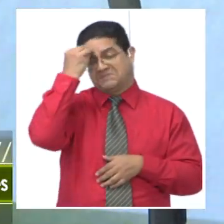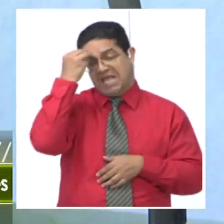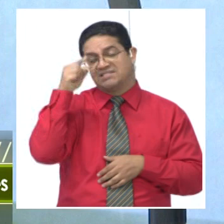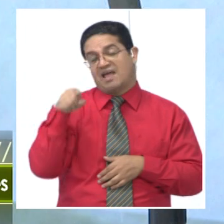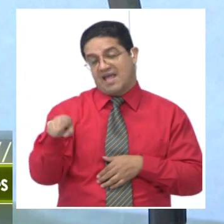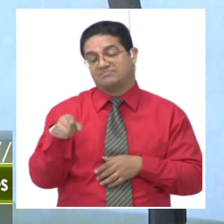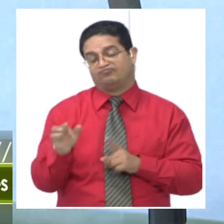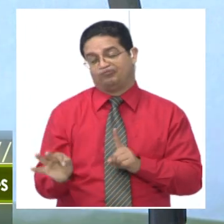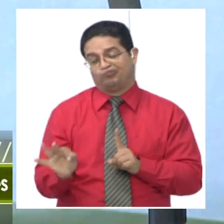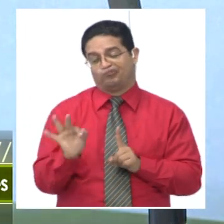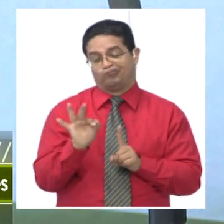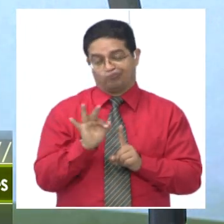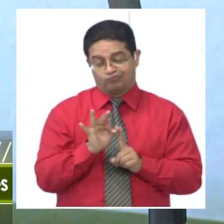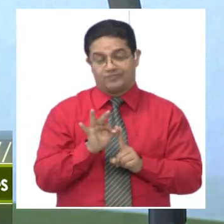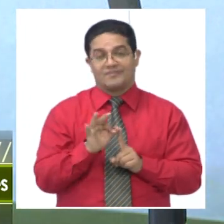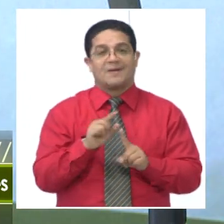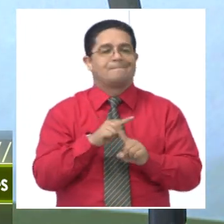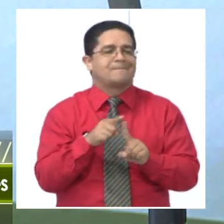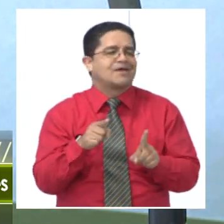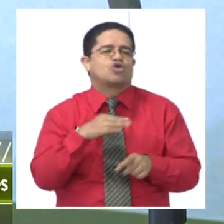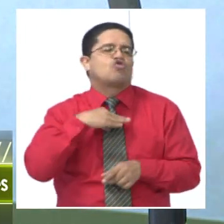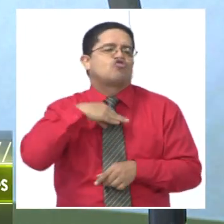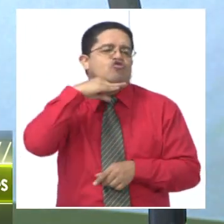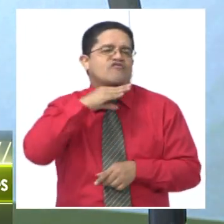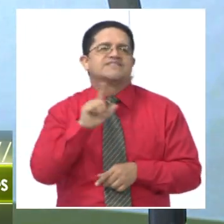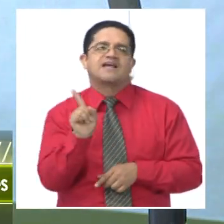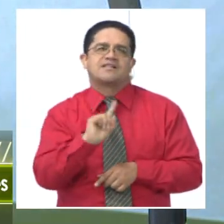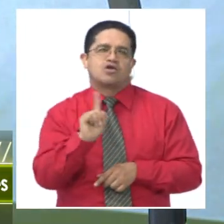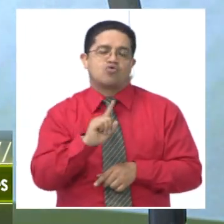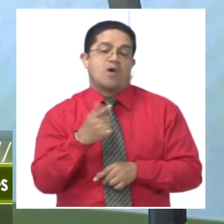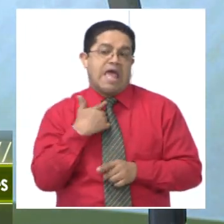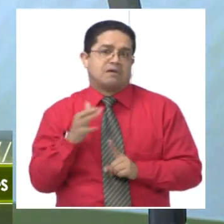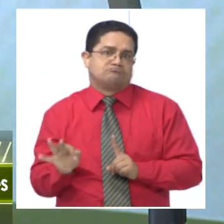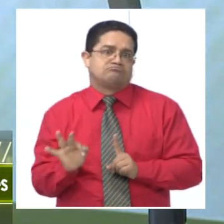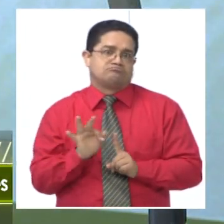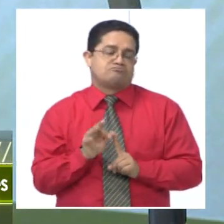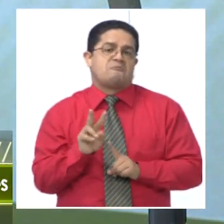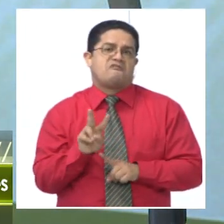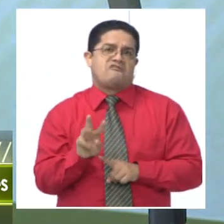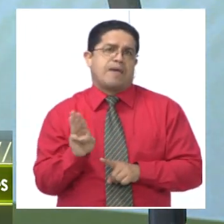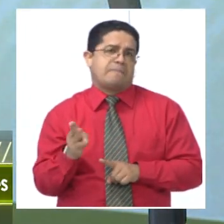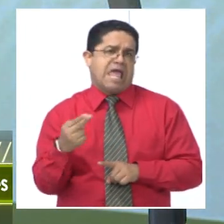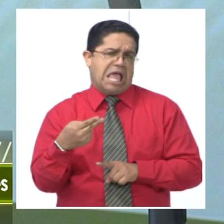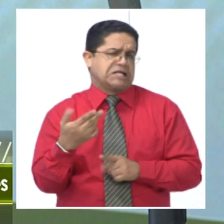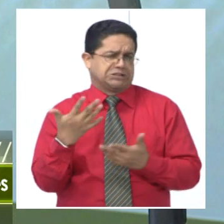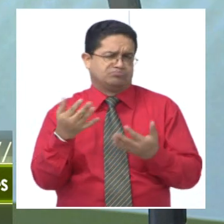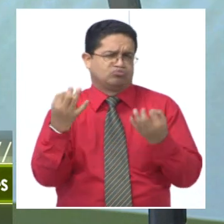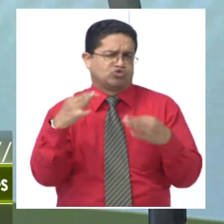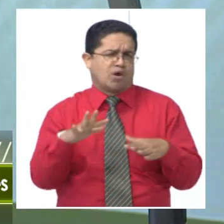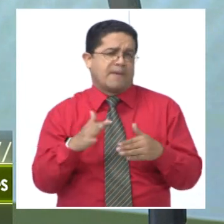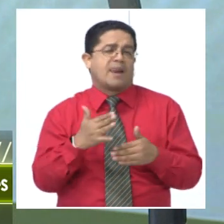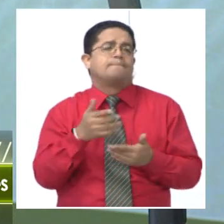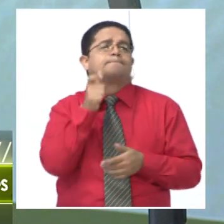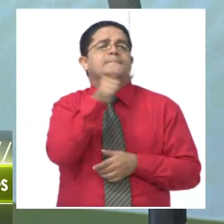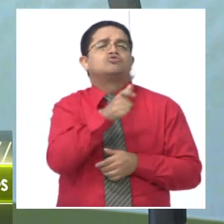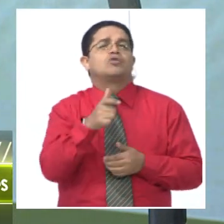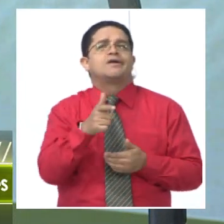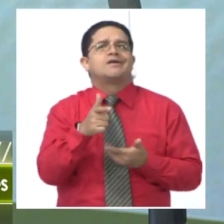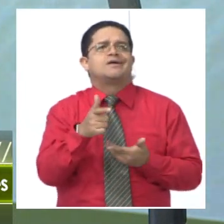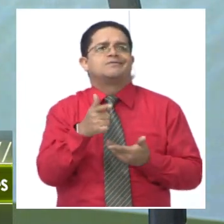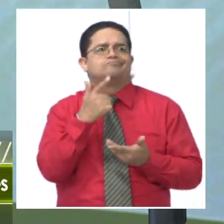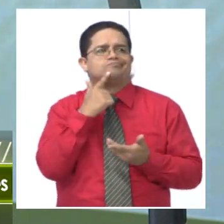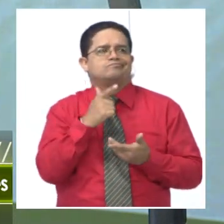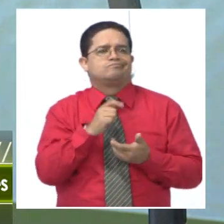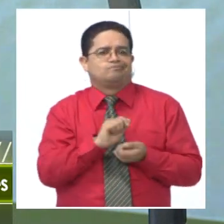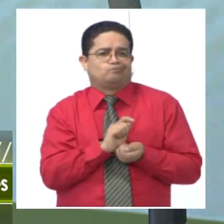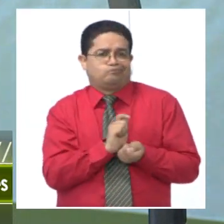factor necesario pero no suficiente. Es decir, yo puedo tener VPH y morir con VPH y ese VPH no haber producido ninguna lesión, y